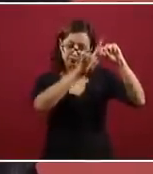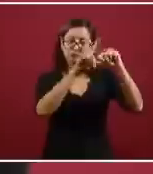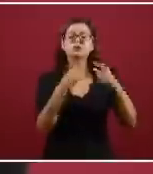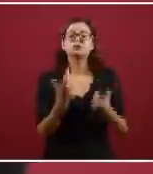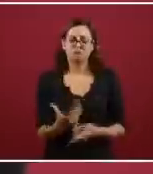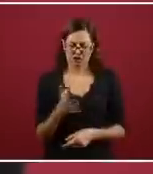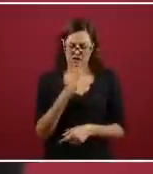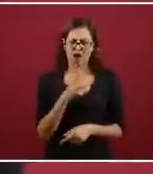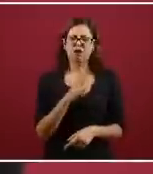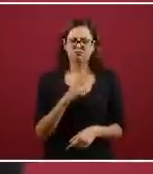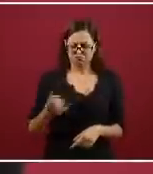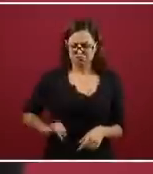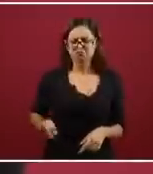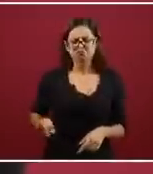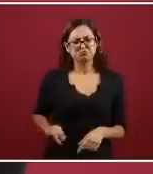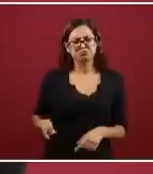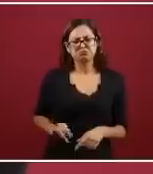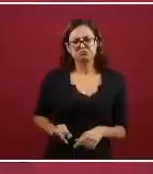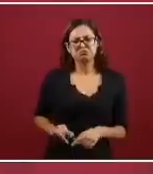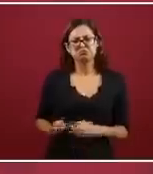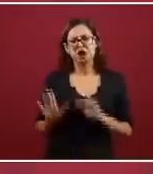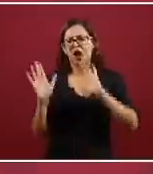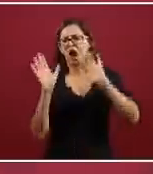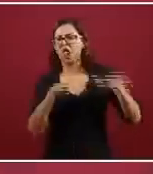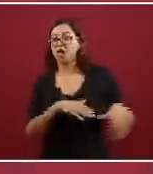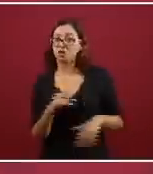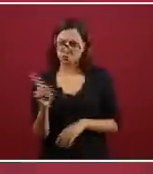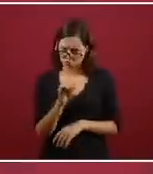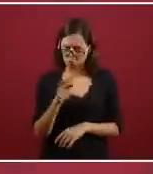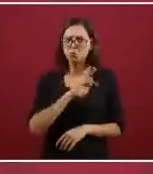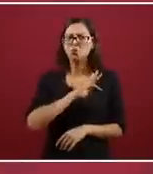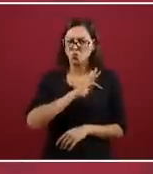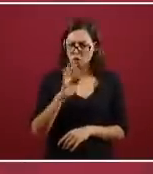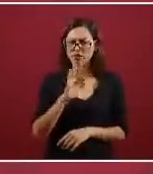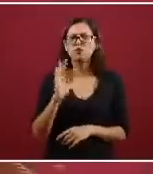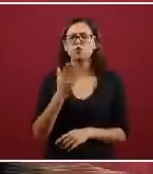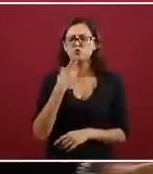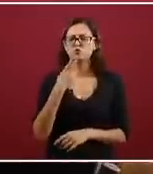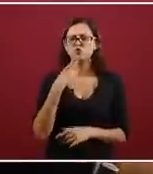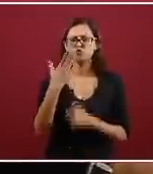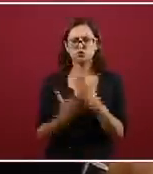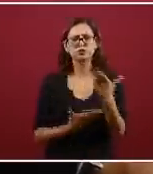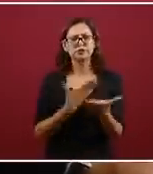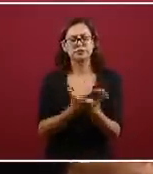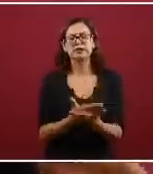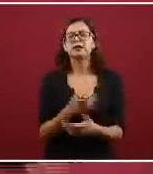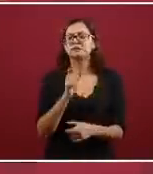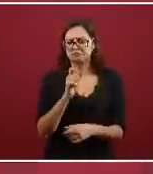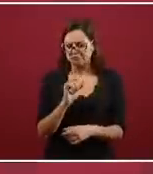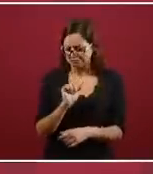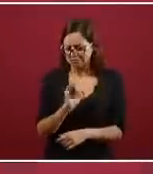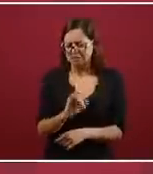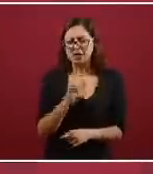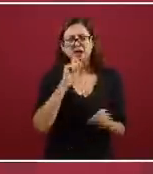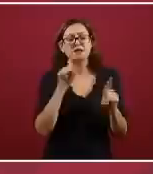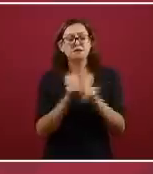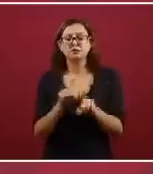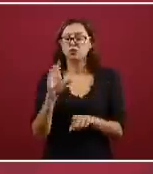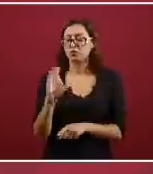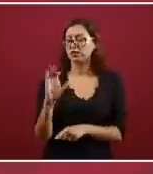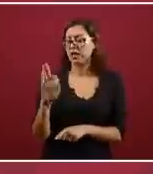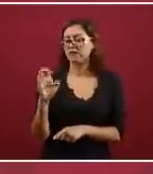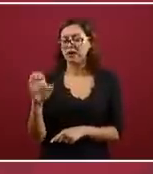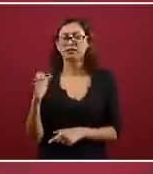no lo descartamos como otra posibilidad. Y la Comisión Federal de Electricidad tiene también